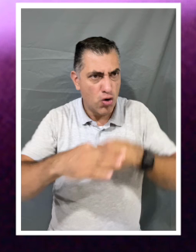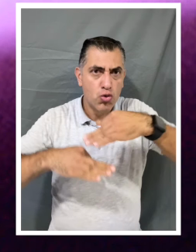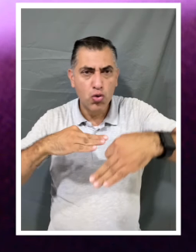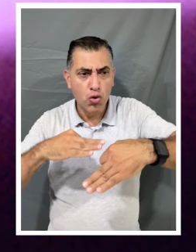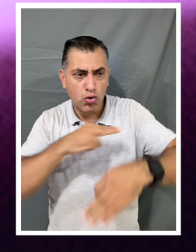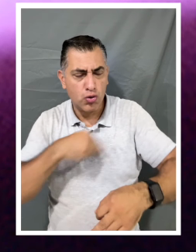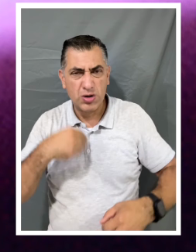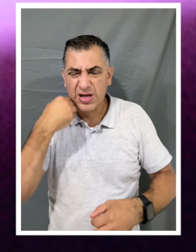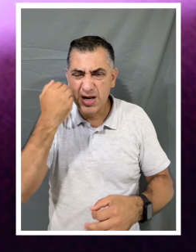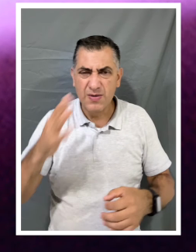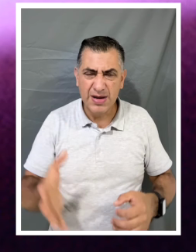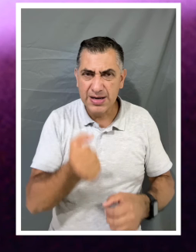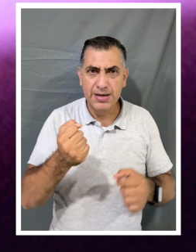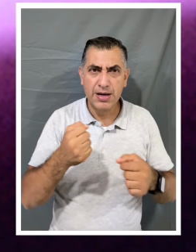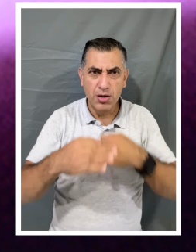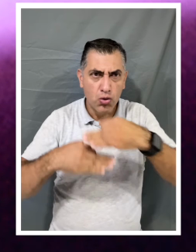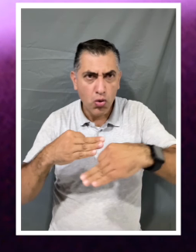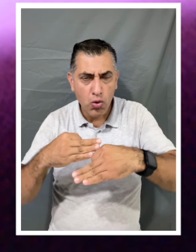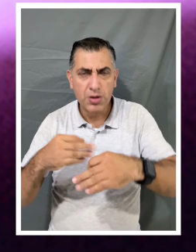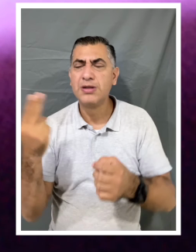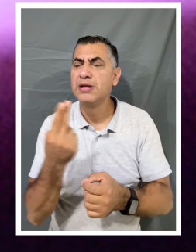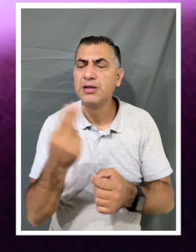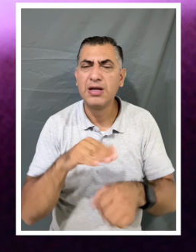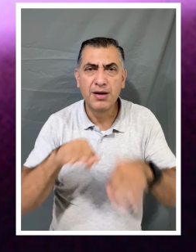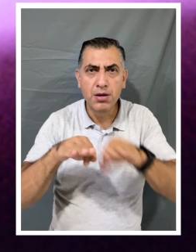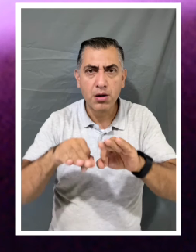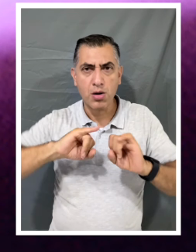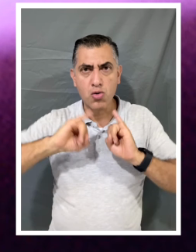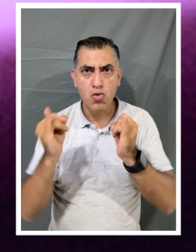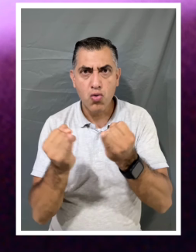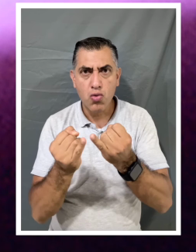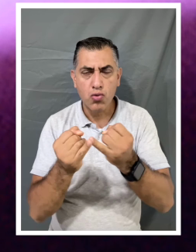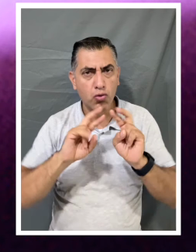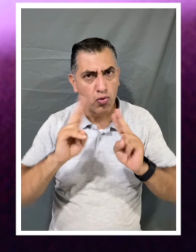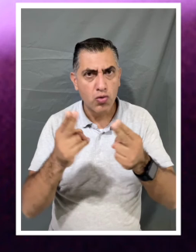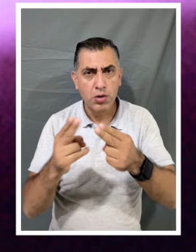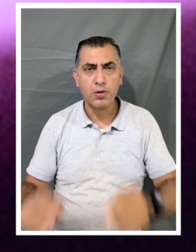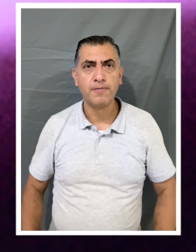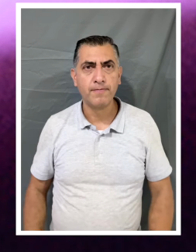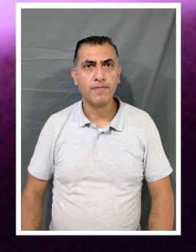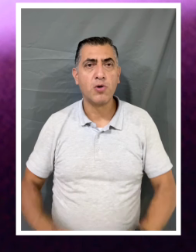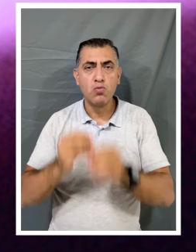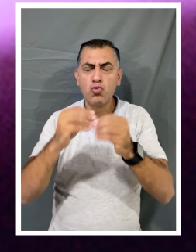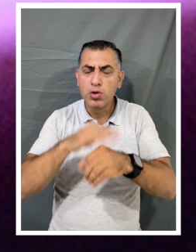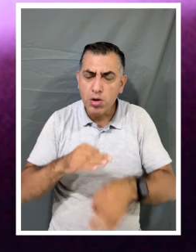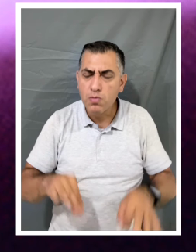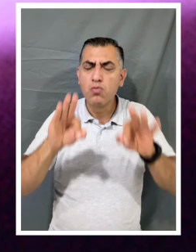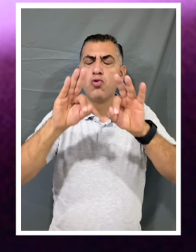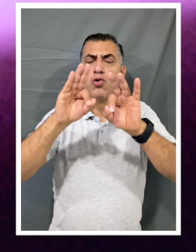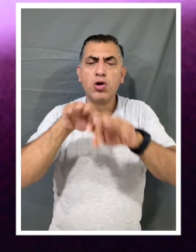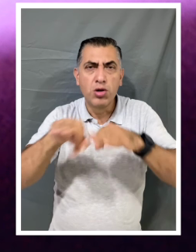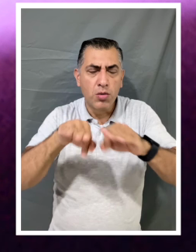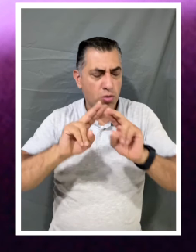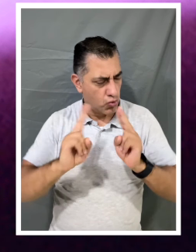una gran iglesia que gana campeonatos necesitamos trabajar en Unidad es superimportante que